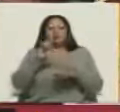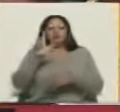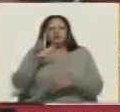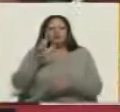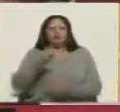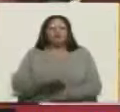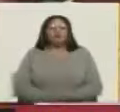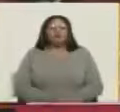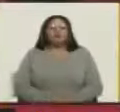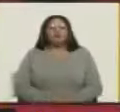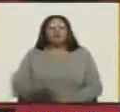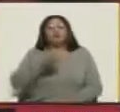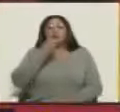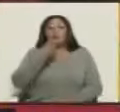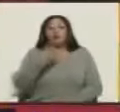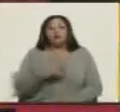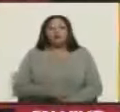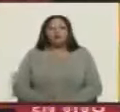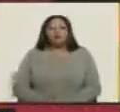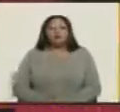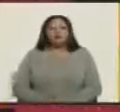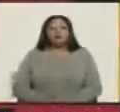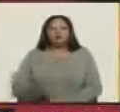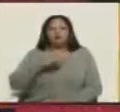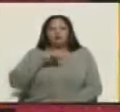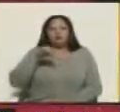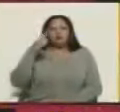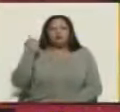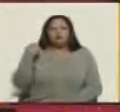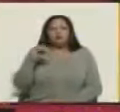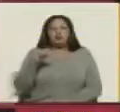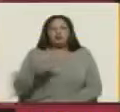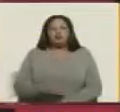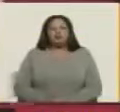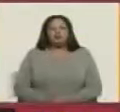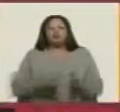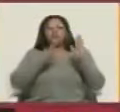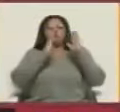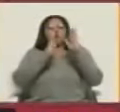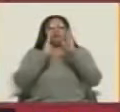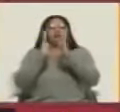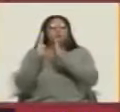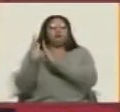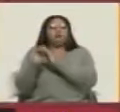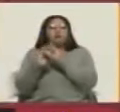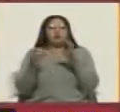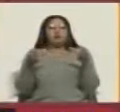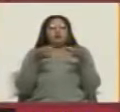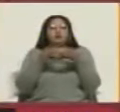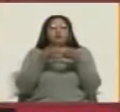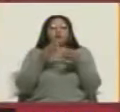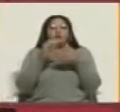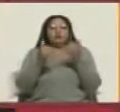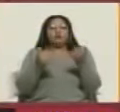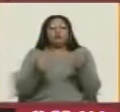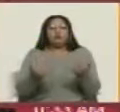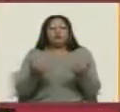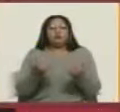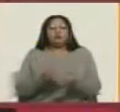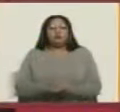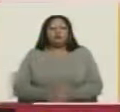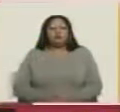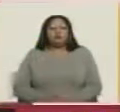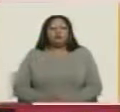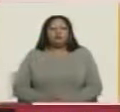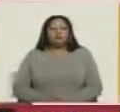Bueno, nosotros tenemos una estructura que el Partido Socialista Unido de